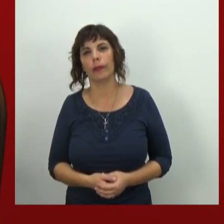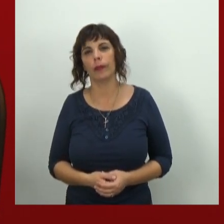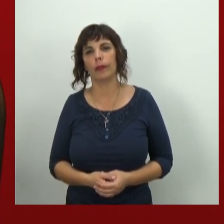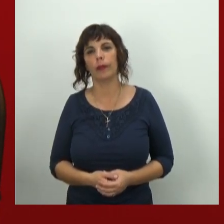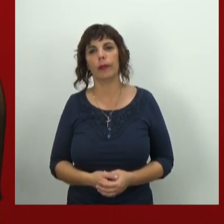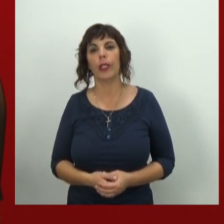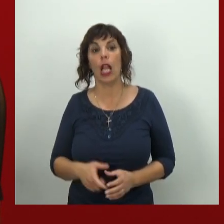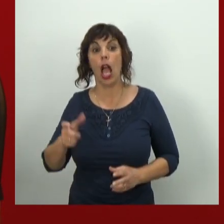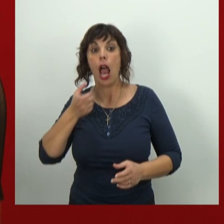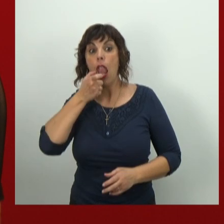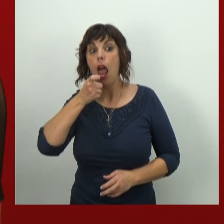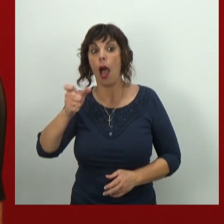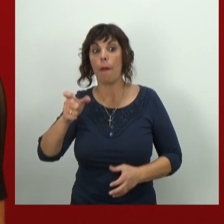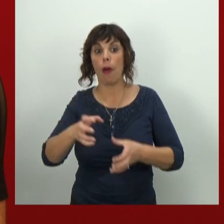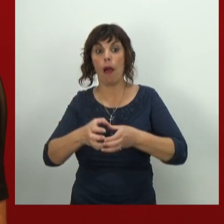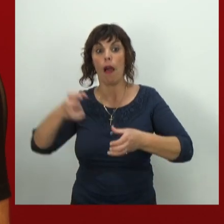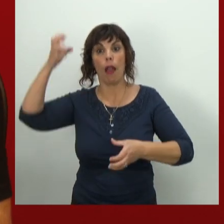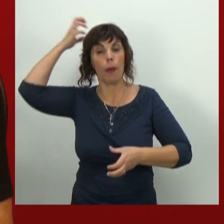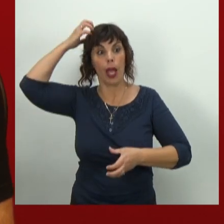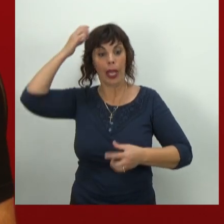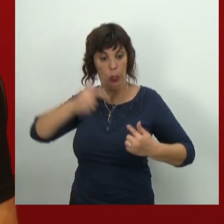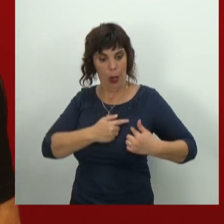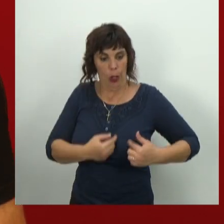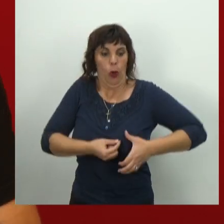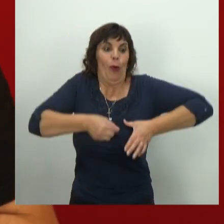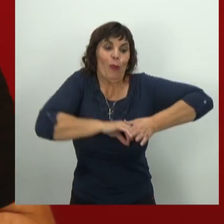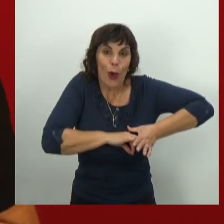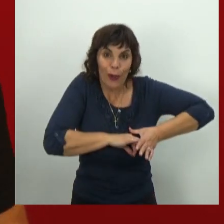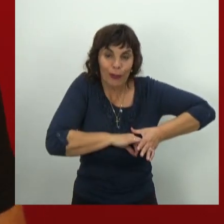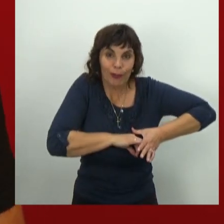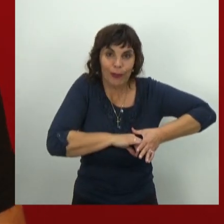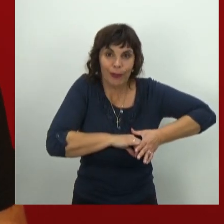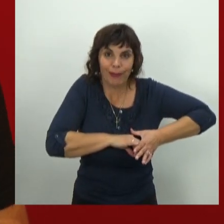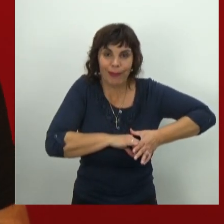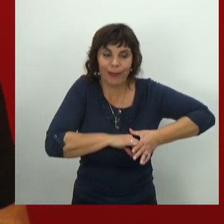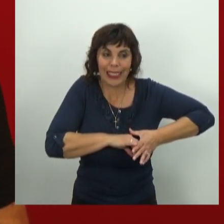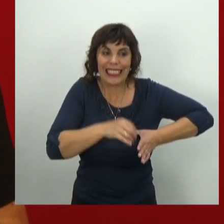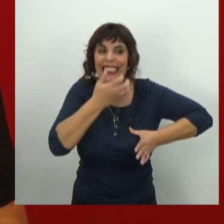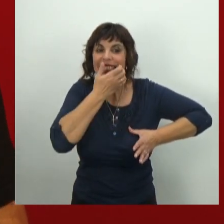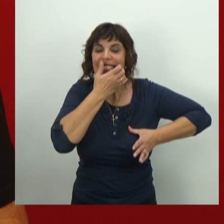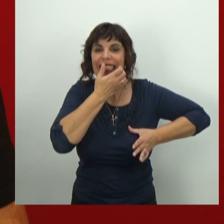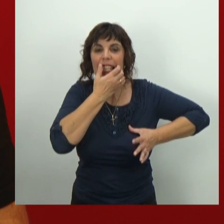del reino plantada en un corazón